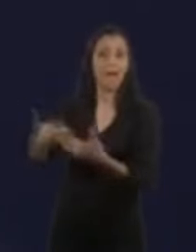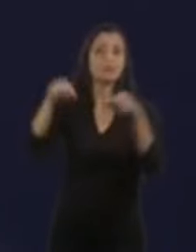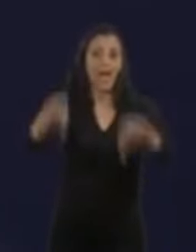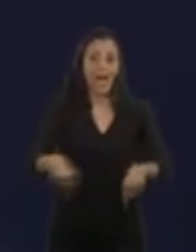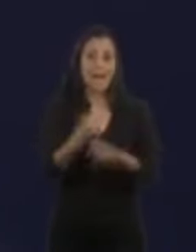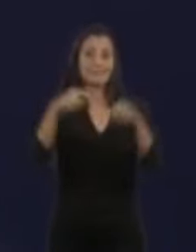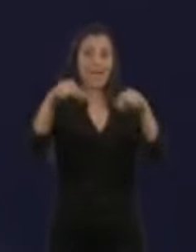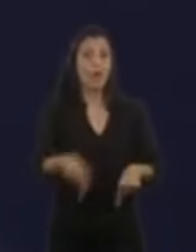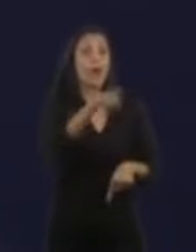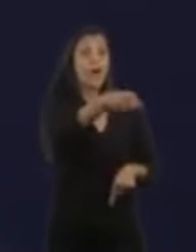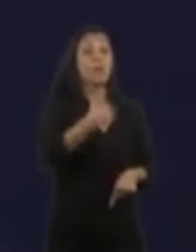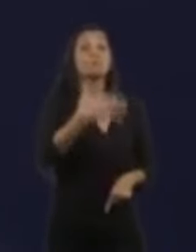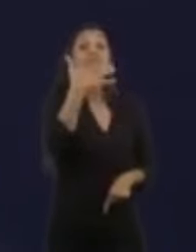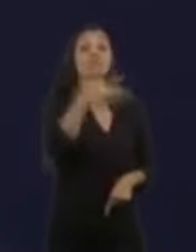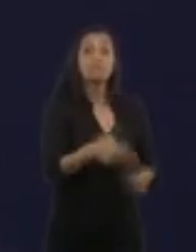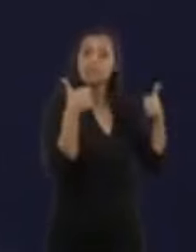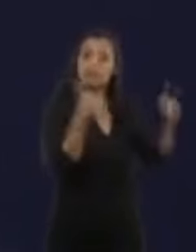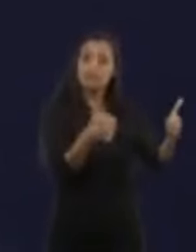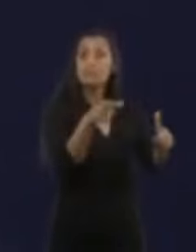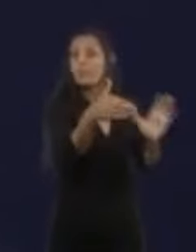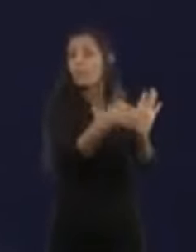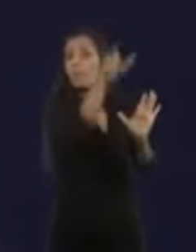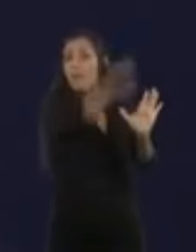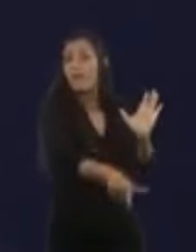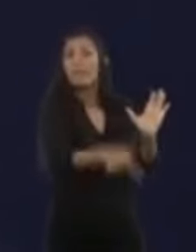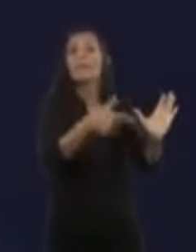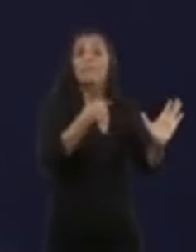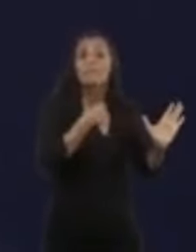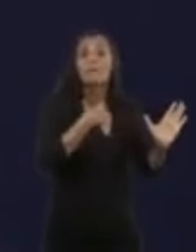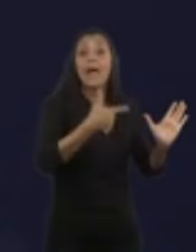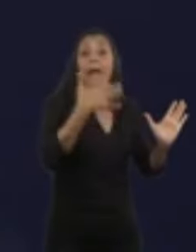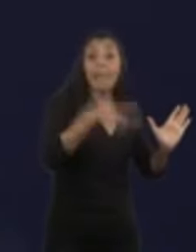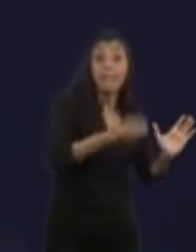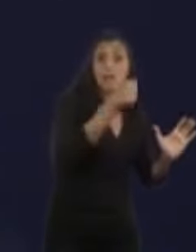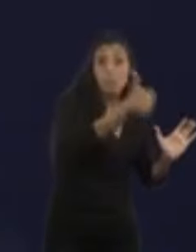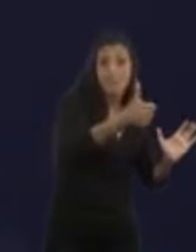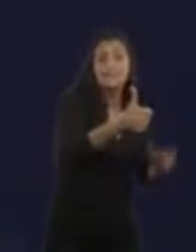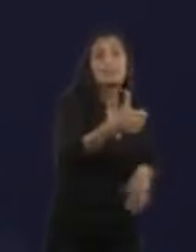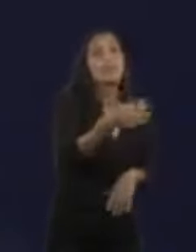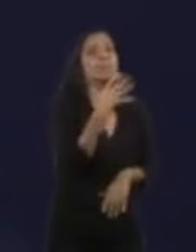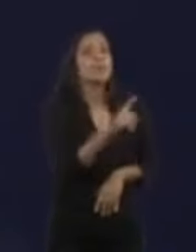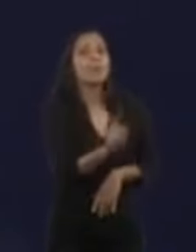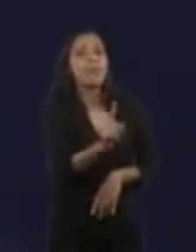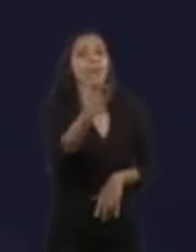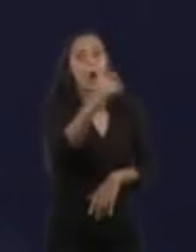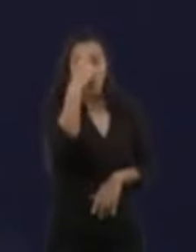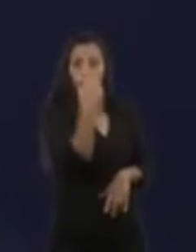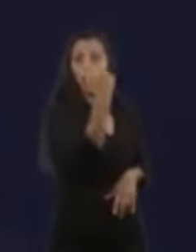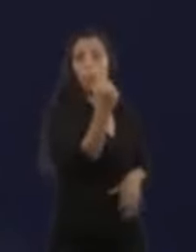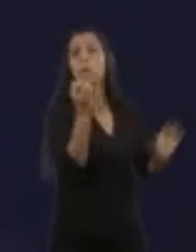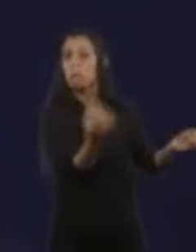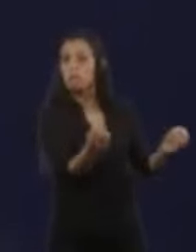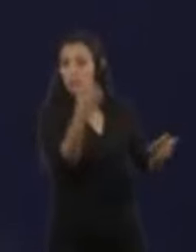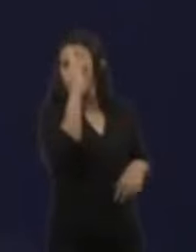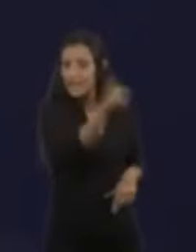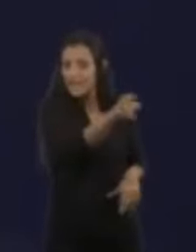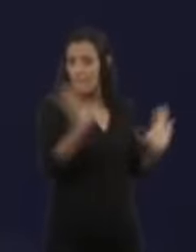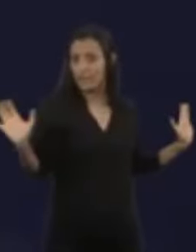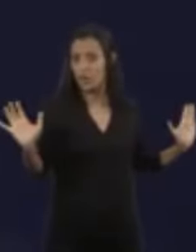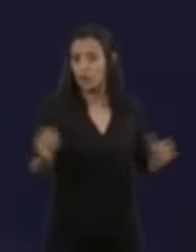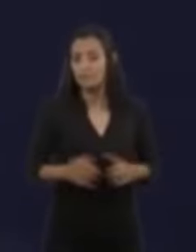quiere entender desde tu visión bárbaro si no lo querés entender bárbaro también y te respeto